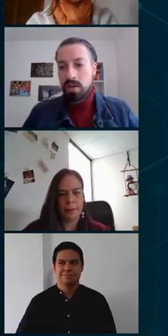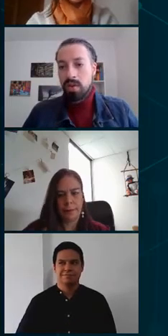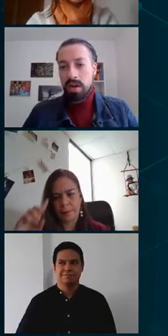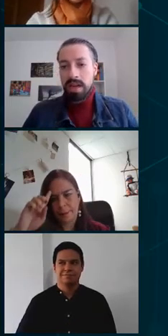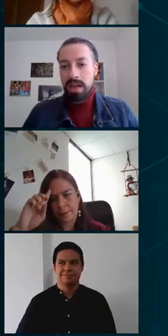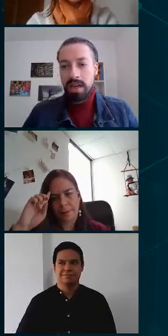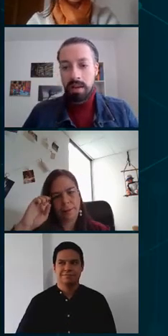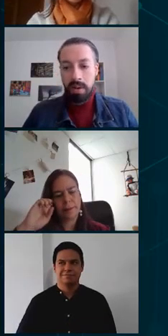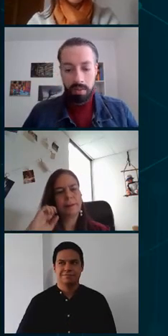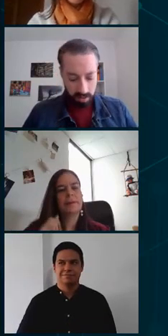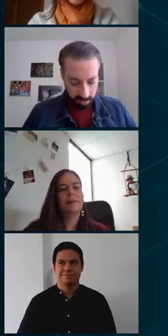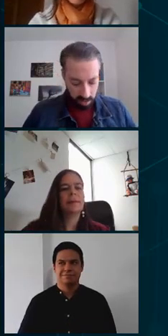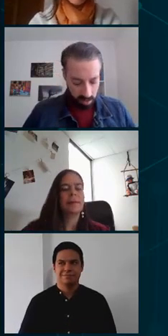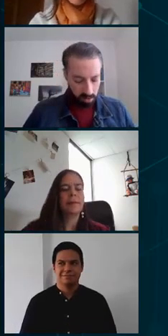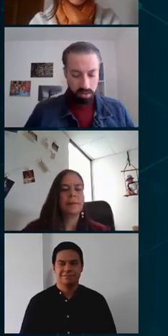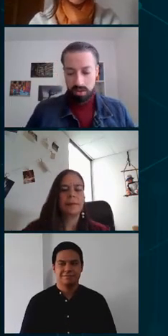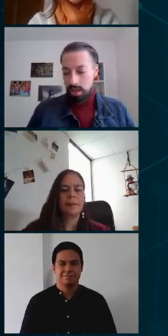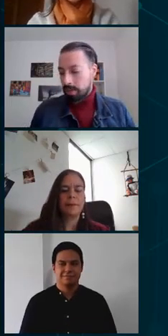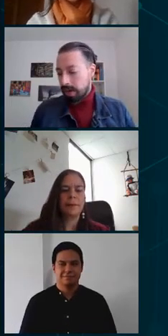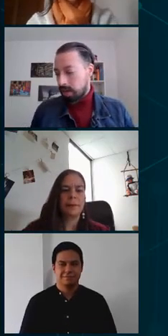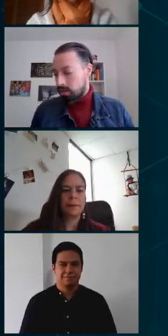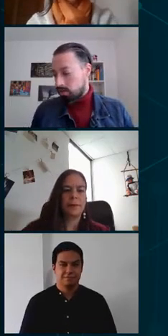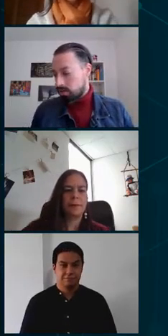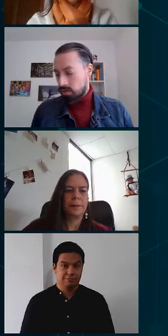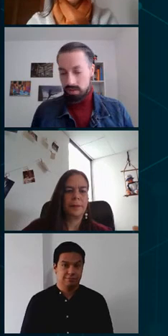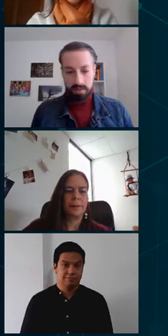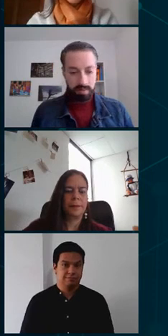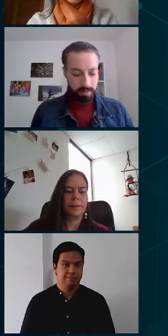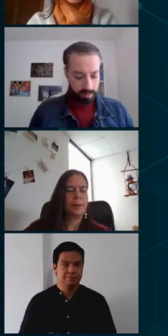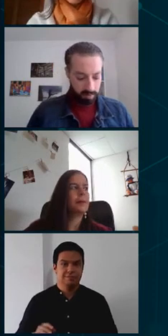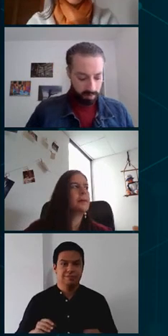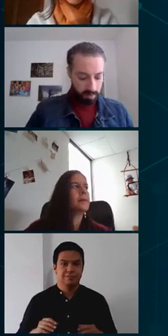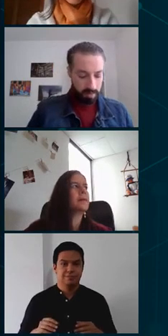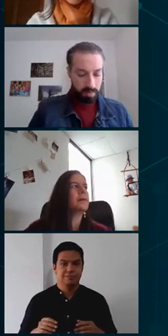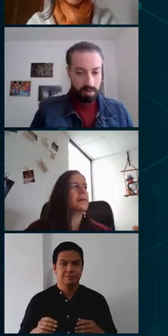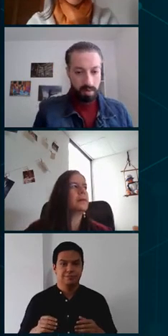¿Qué se les ocurre que podamos estar construyendo para ellos?